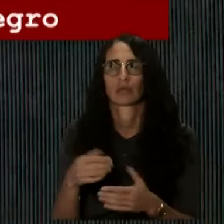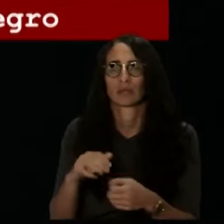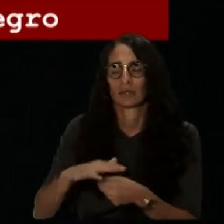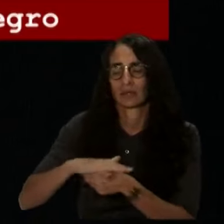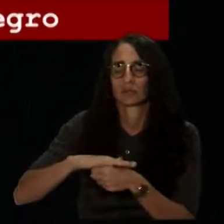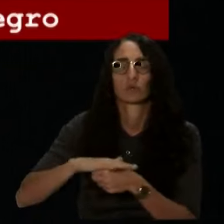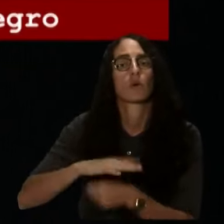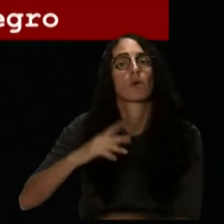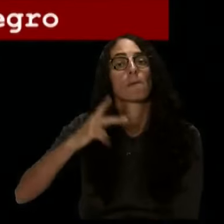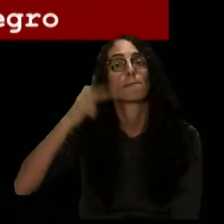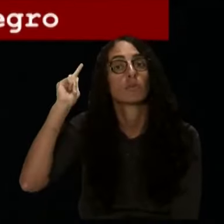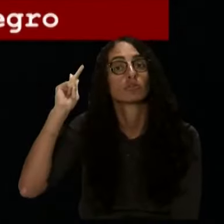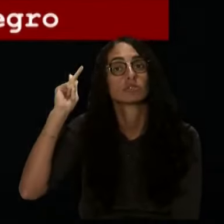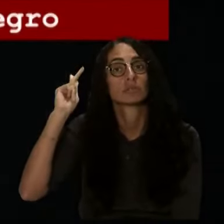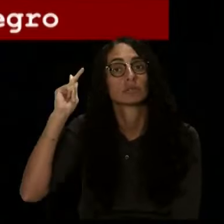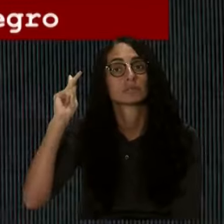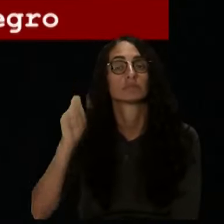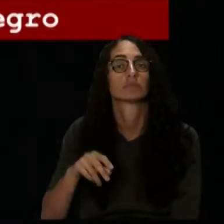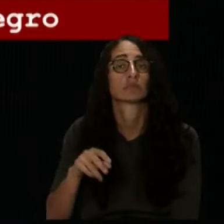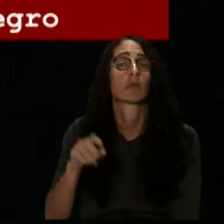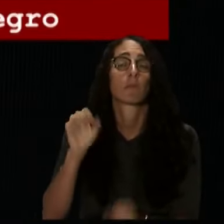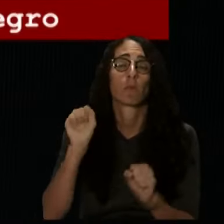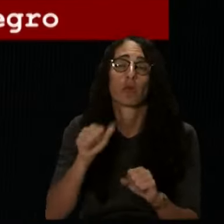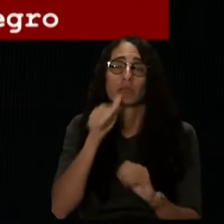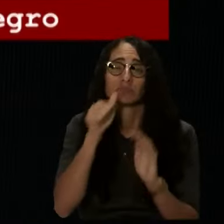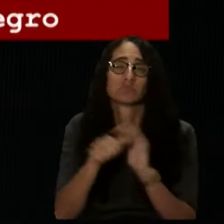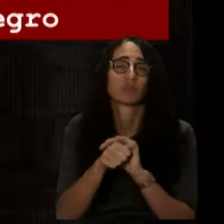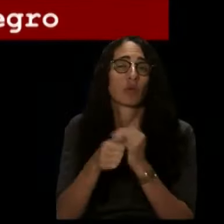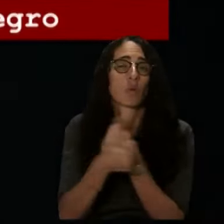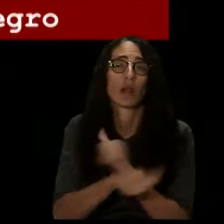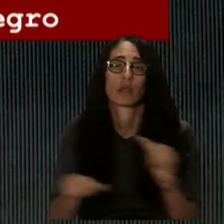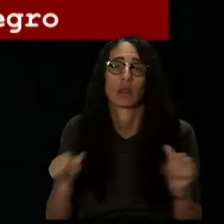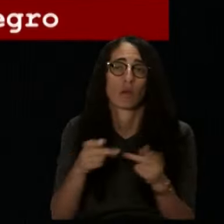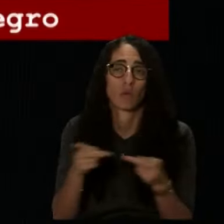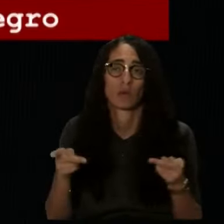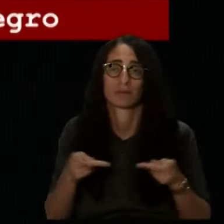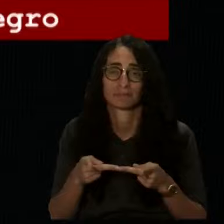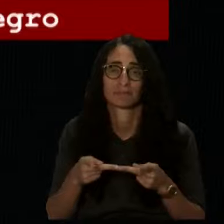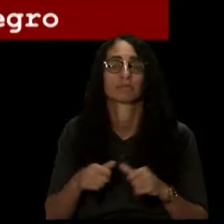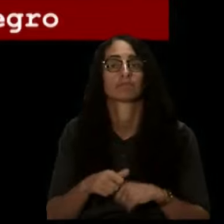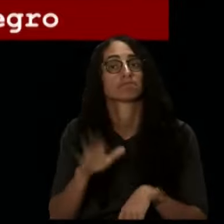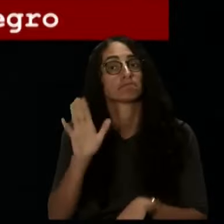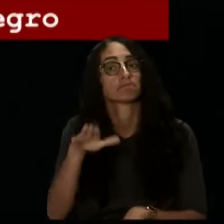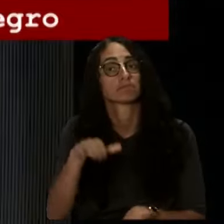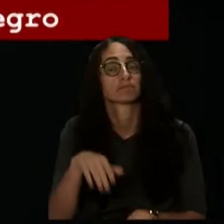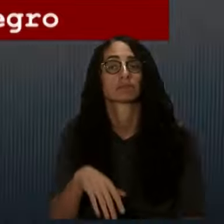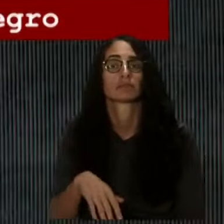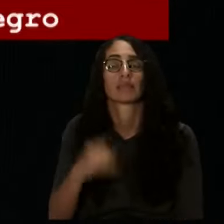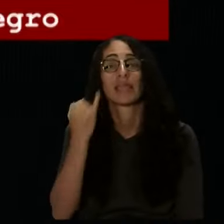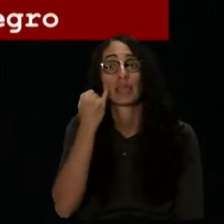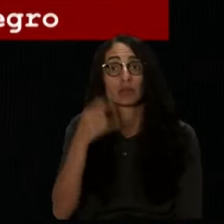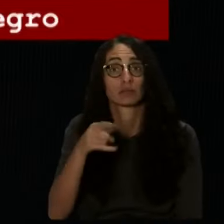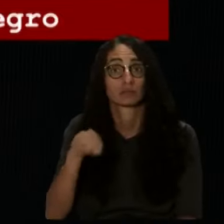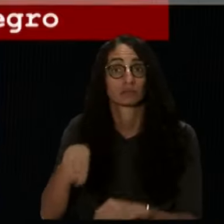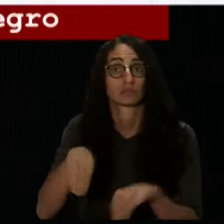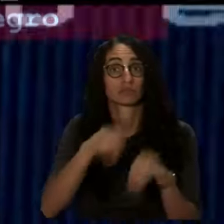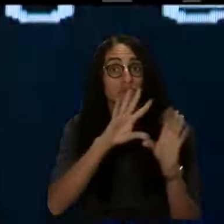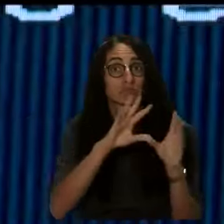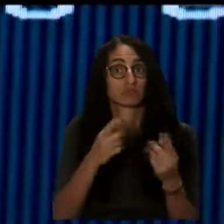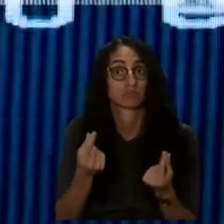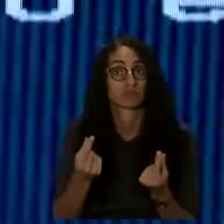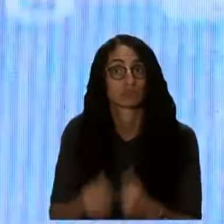sur de Puerto Rico allá en Ponce pero se puede esconder en cualquier lugar se puede esconder en cualquier lugar Oiga capitán y si este individuo le con salir fuera de